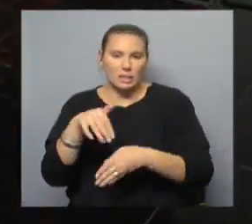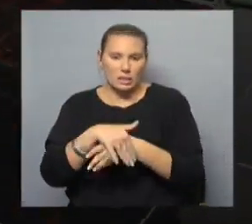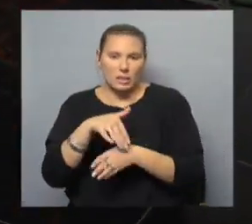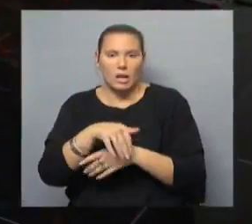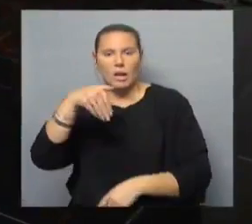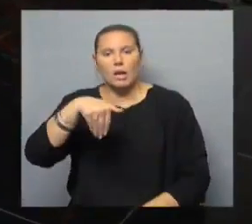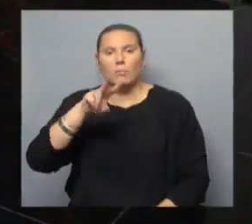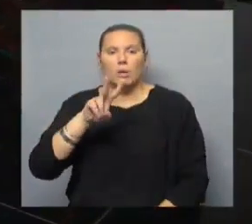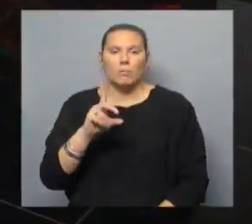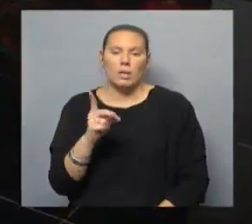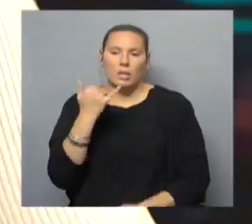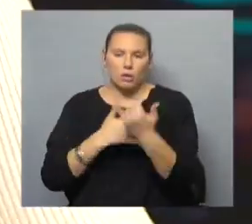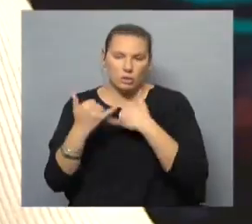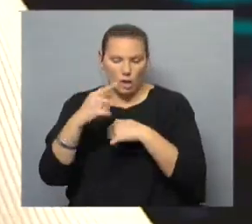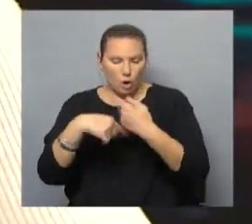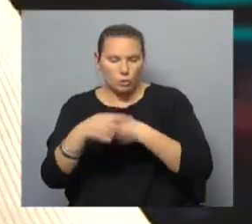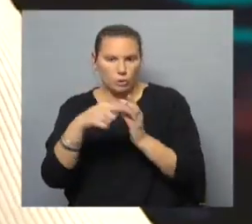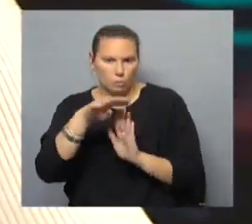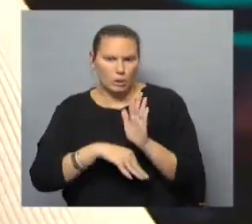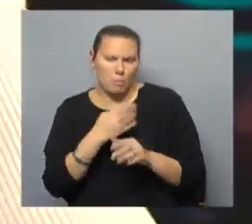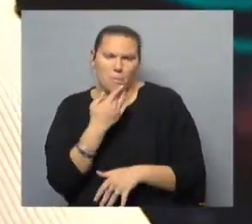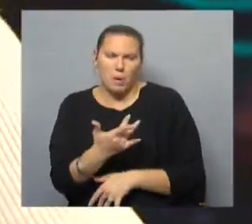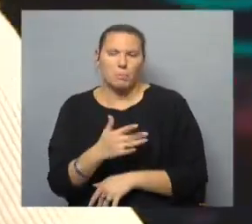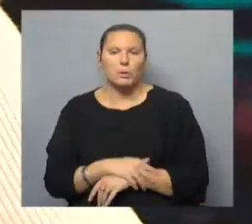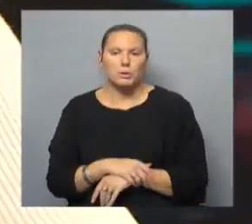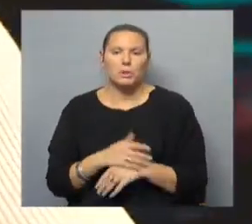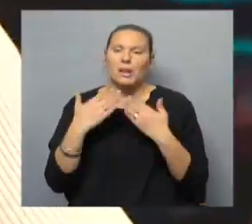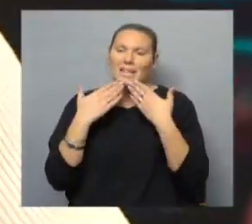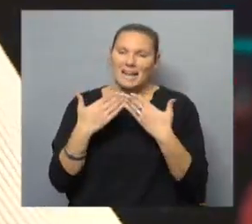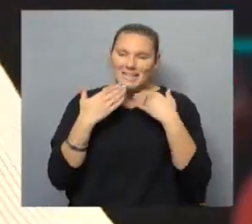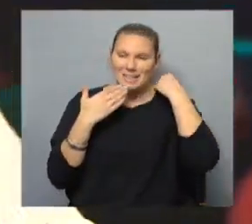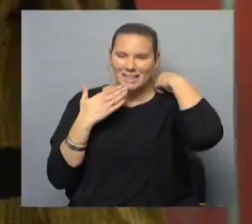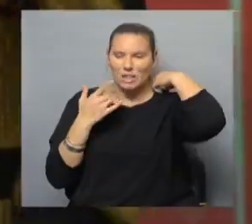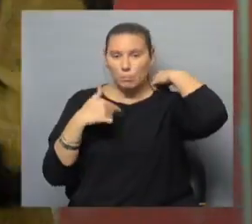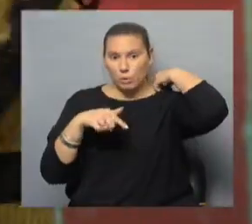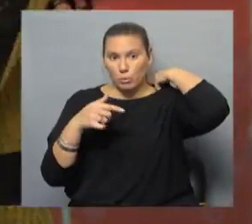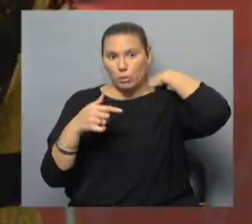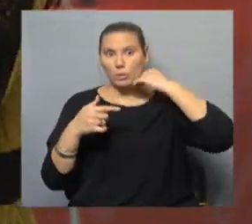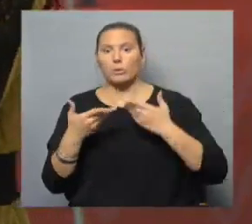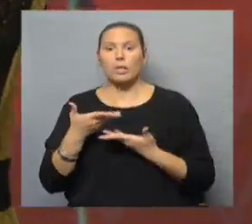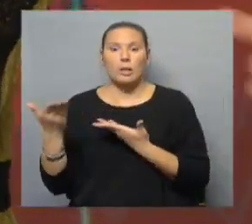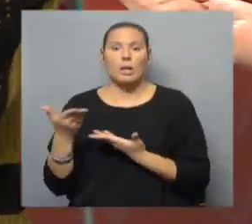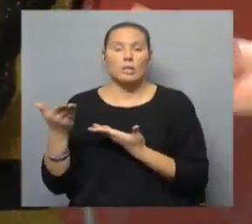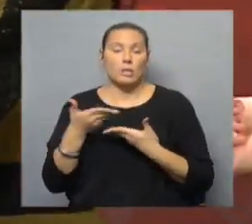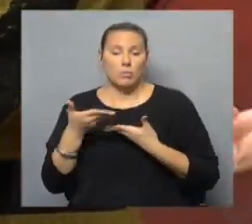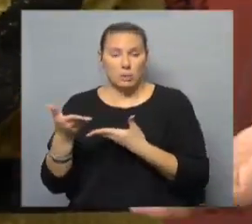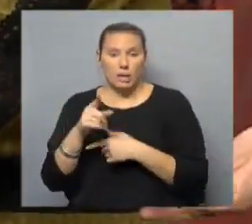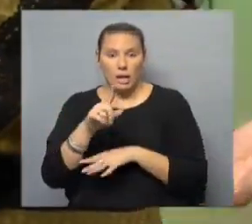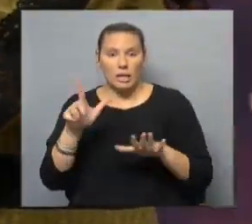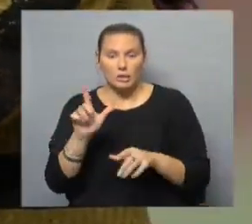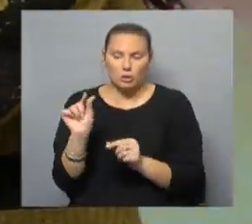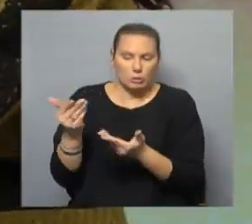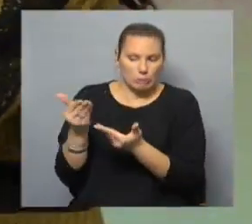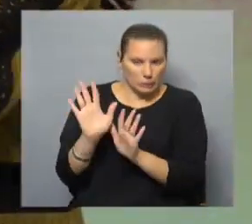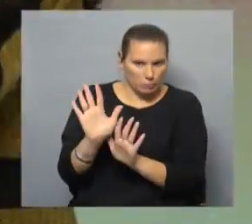MBD Noticias. Exacto. Bueno, sigan ustedes que tienen Nati, un programa precioso. Muchas gracias. Pero vos nos invitás a acompañarte a las 19 y nosotros te invitamos que te quedes un